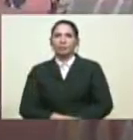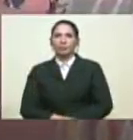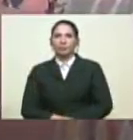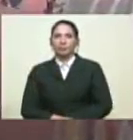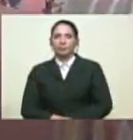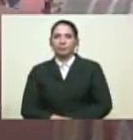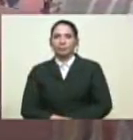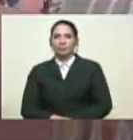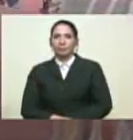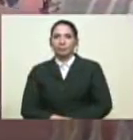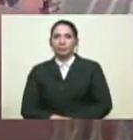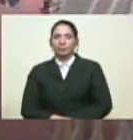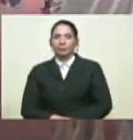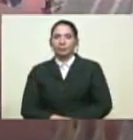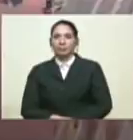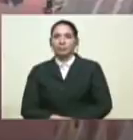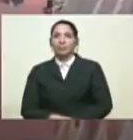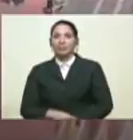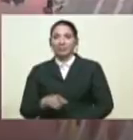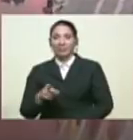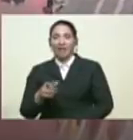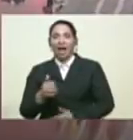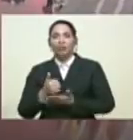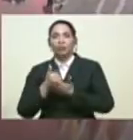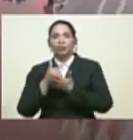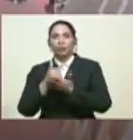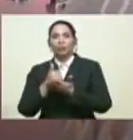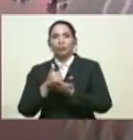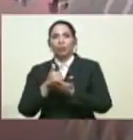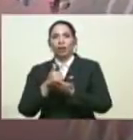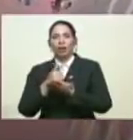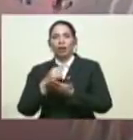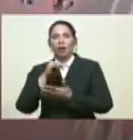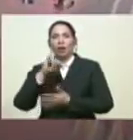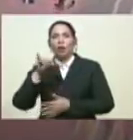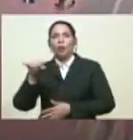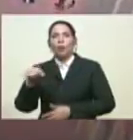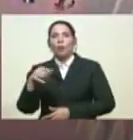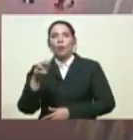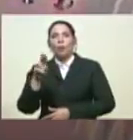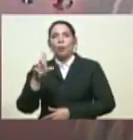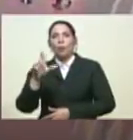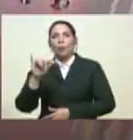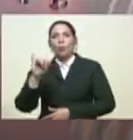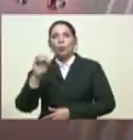con la complicidad de los Julios Borges,